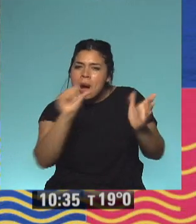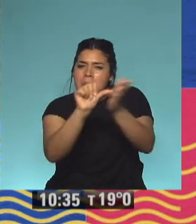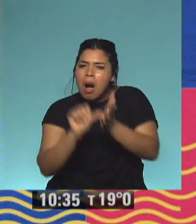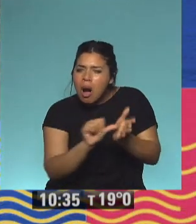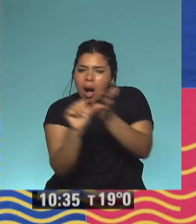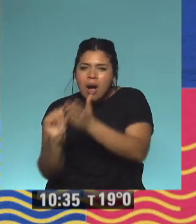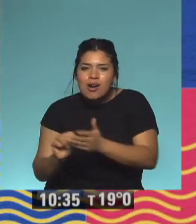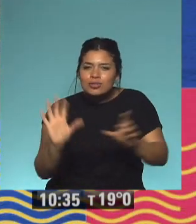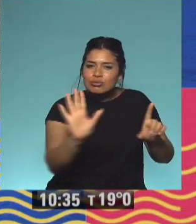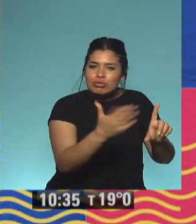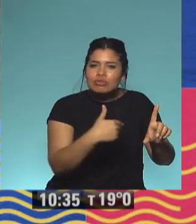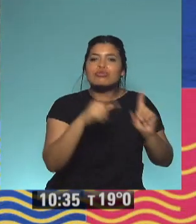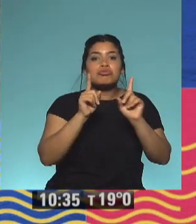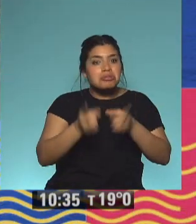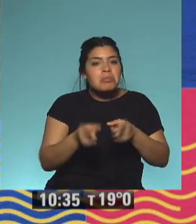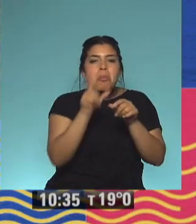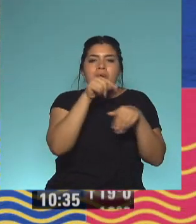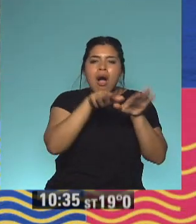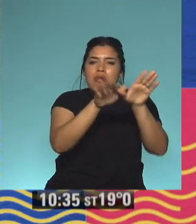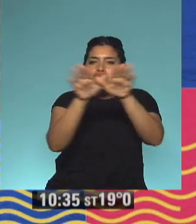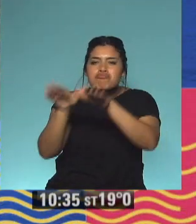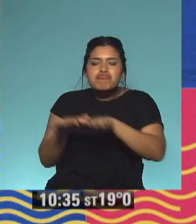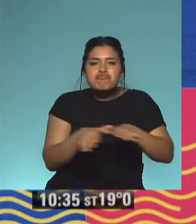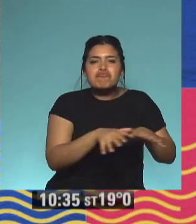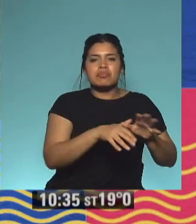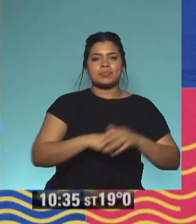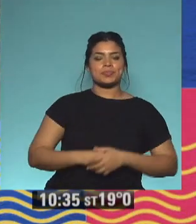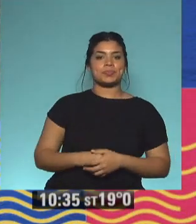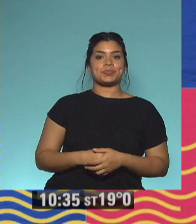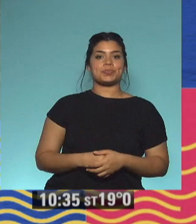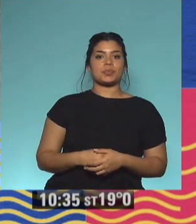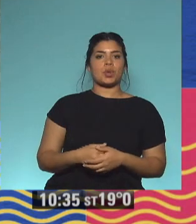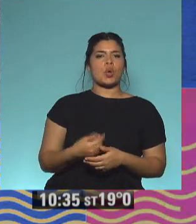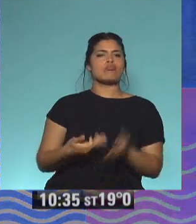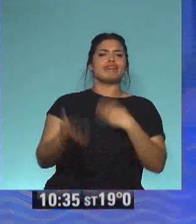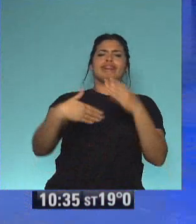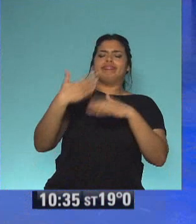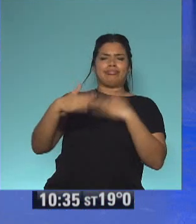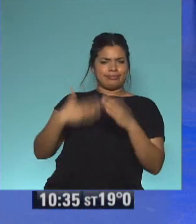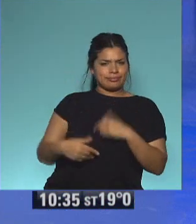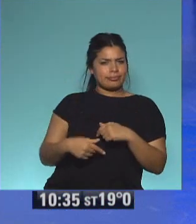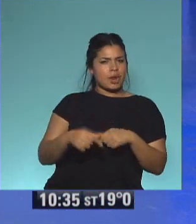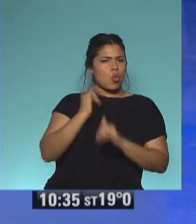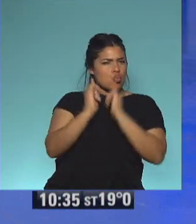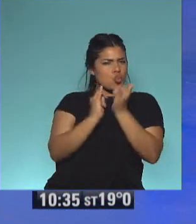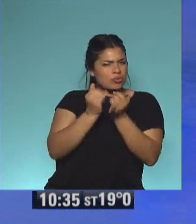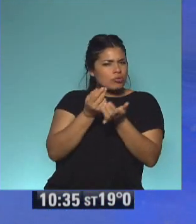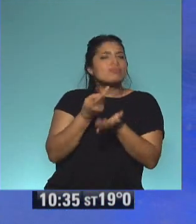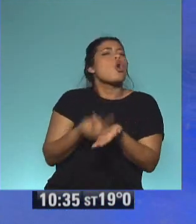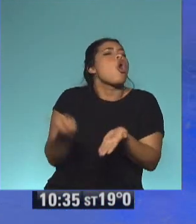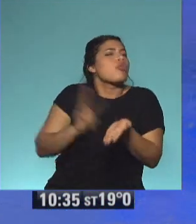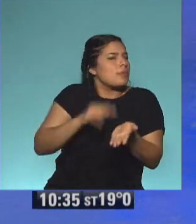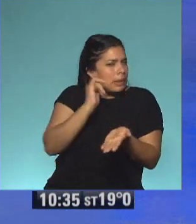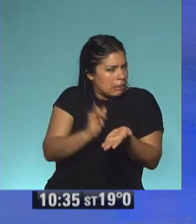pájaros visitando todo el mundo. ¿Volvemos al principio? ¿Se acuerdan de la dedicatoria? La voy a volver a leer. Dale.